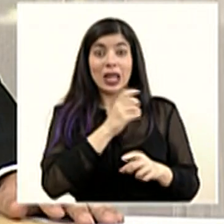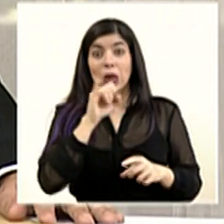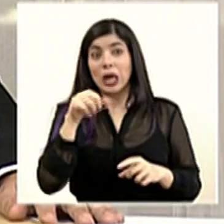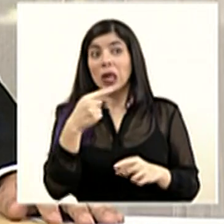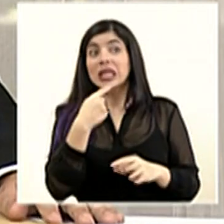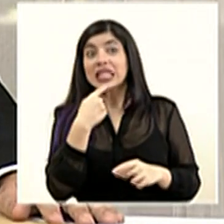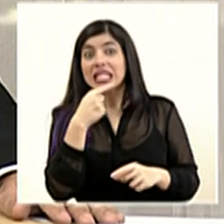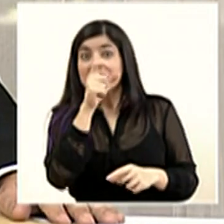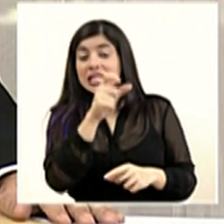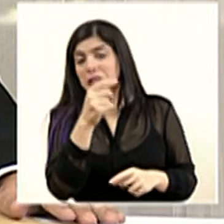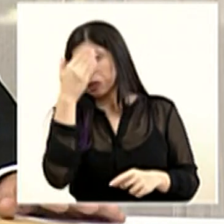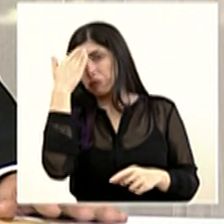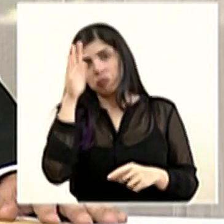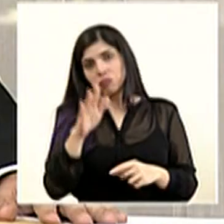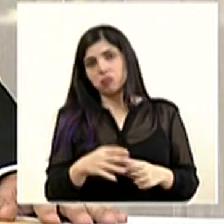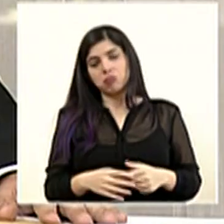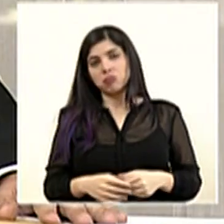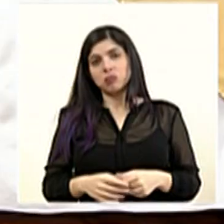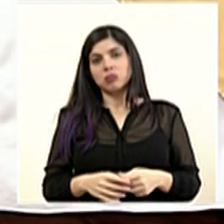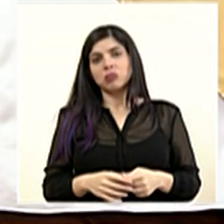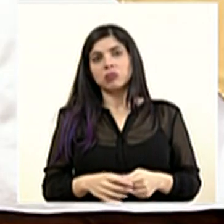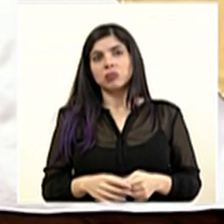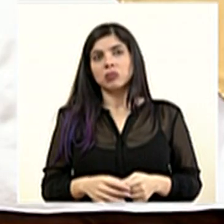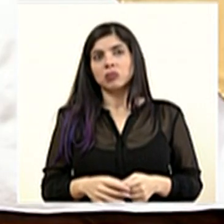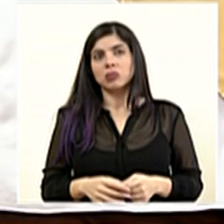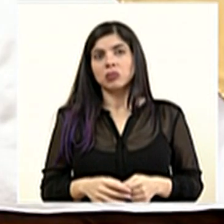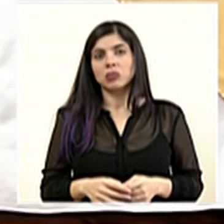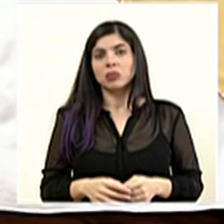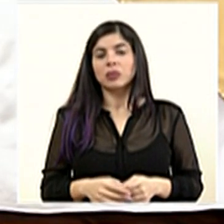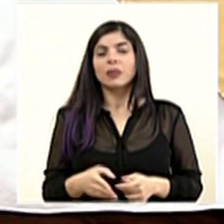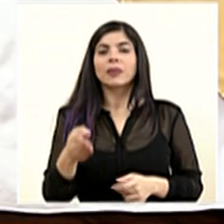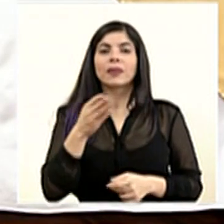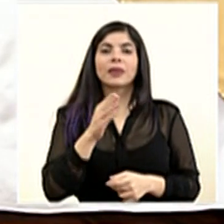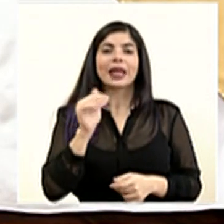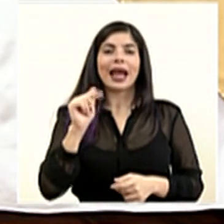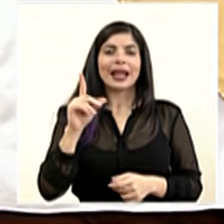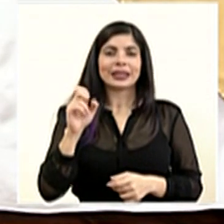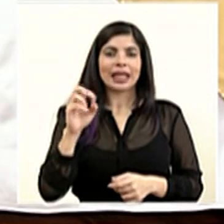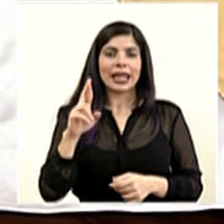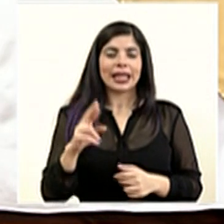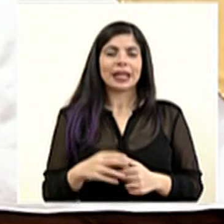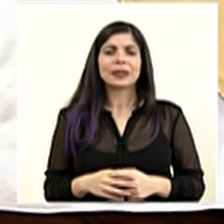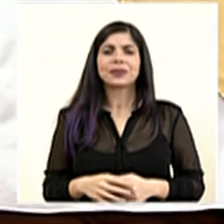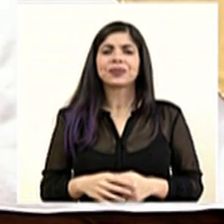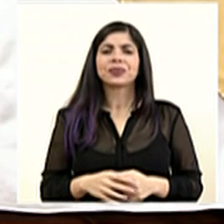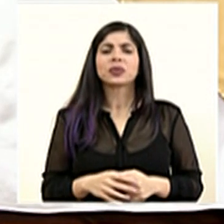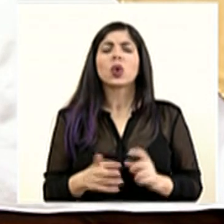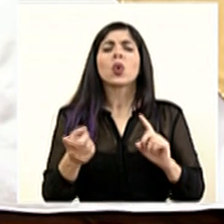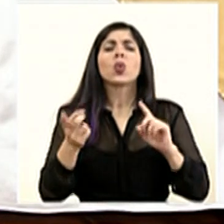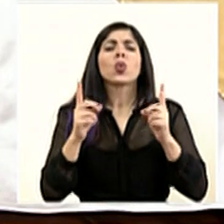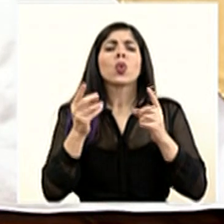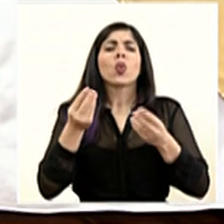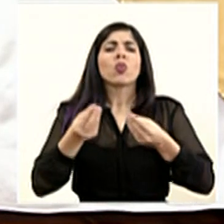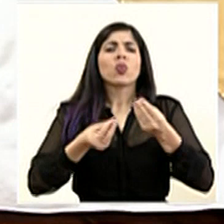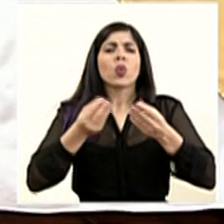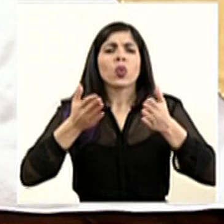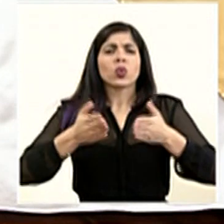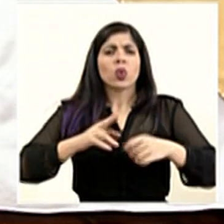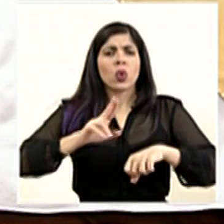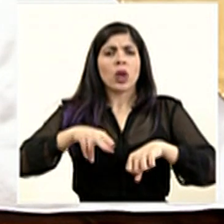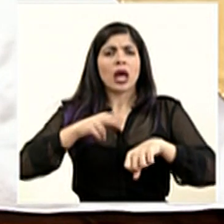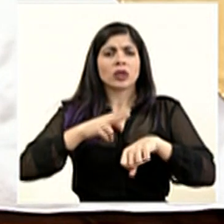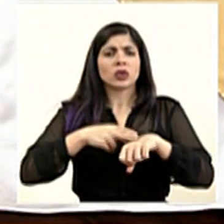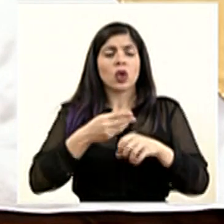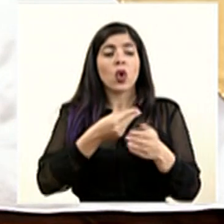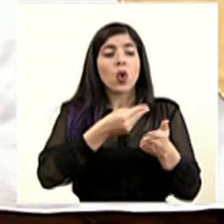la desconozco total y absolutamente. Para don Alexander, ¿a qué productores nacionales se está comprando